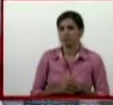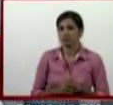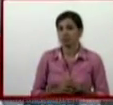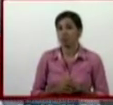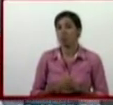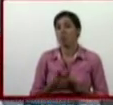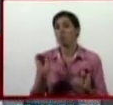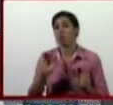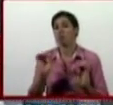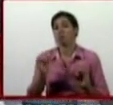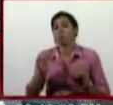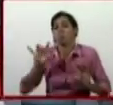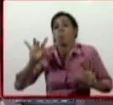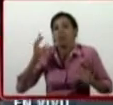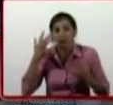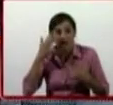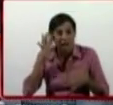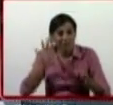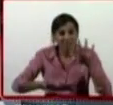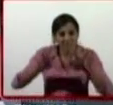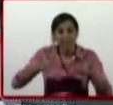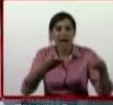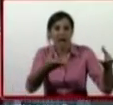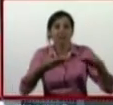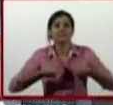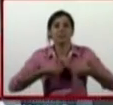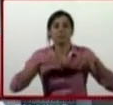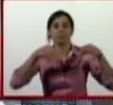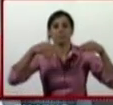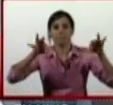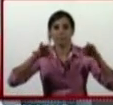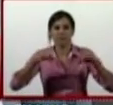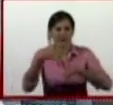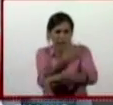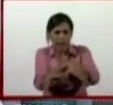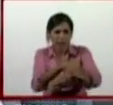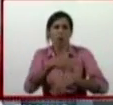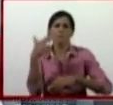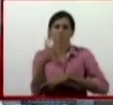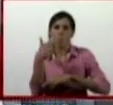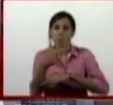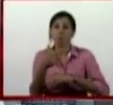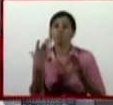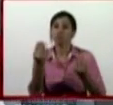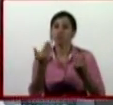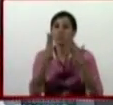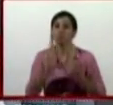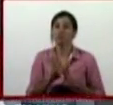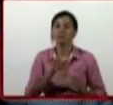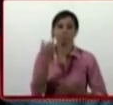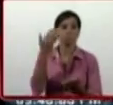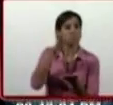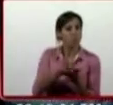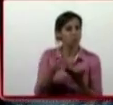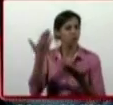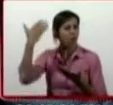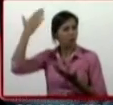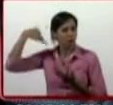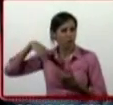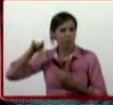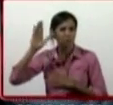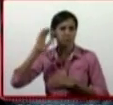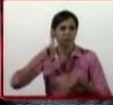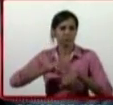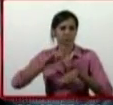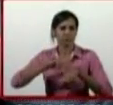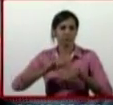papelito. Y la policía en la calle, plomo. ¿Cuántos estudiantes muertos? Durante la